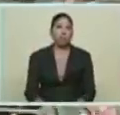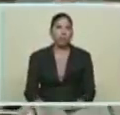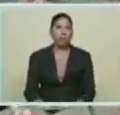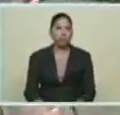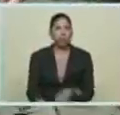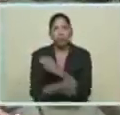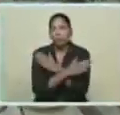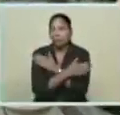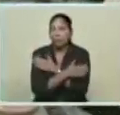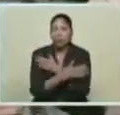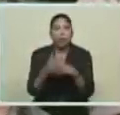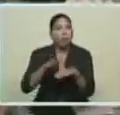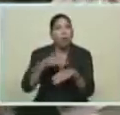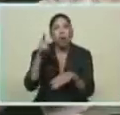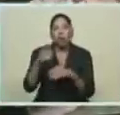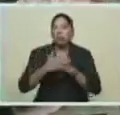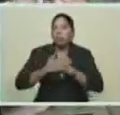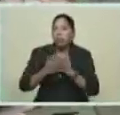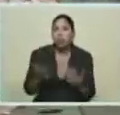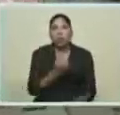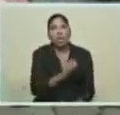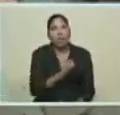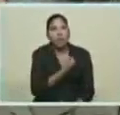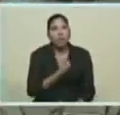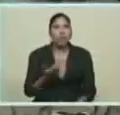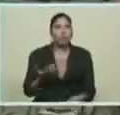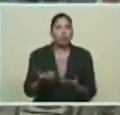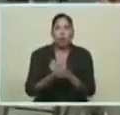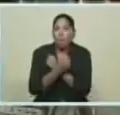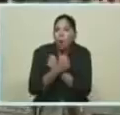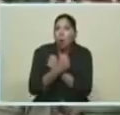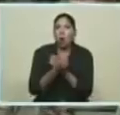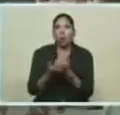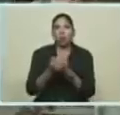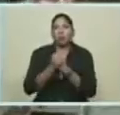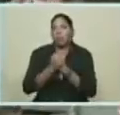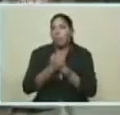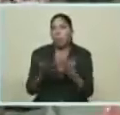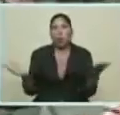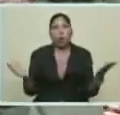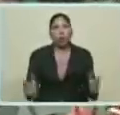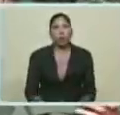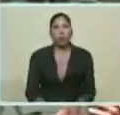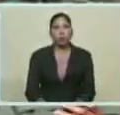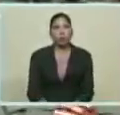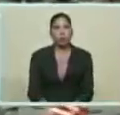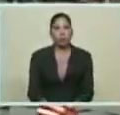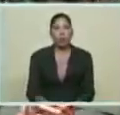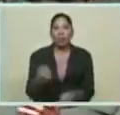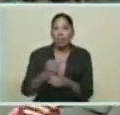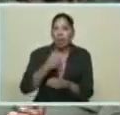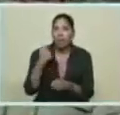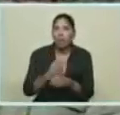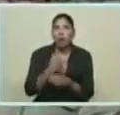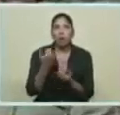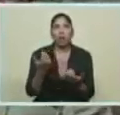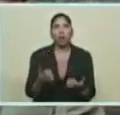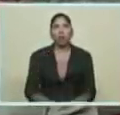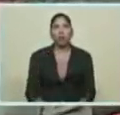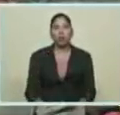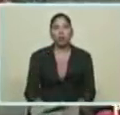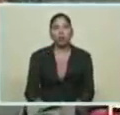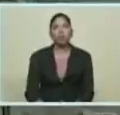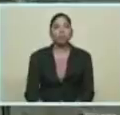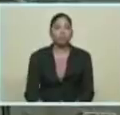por su dedicación amorosa, por su